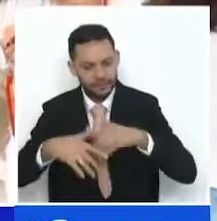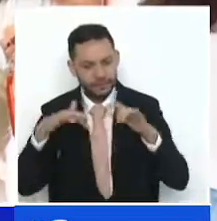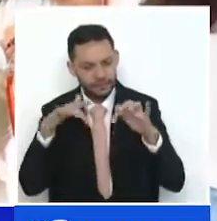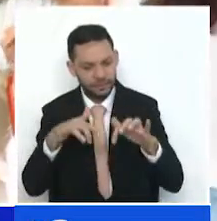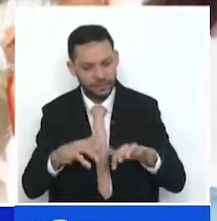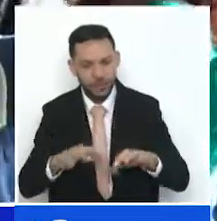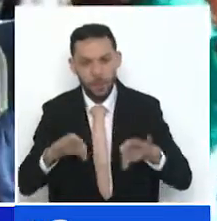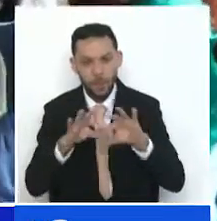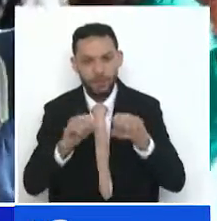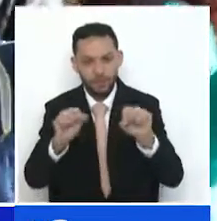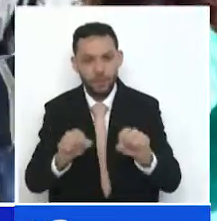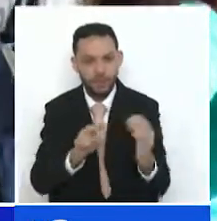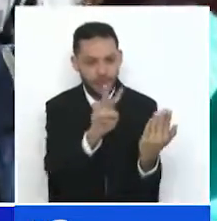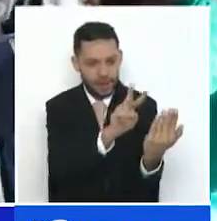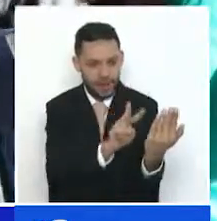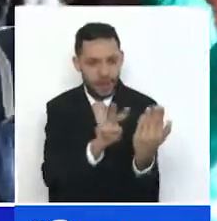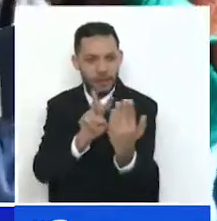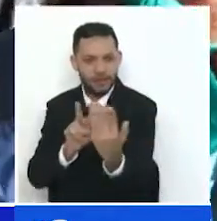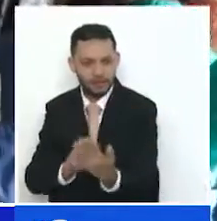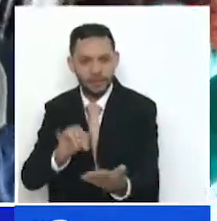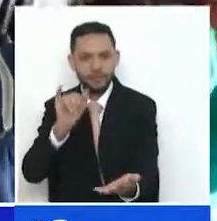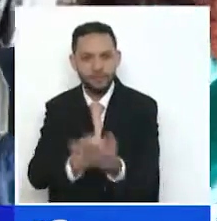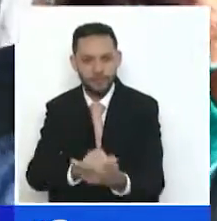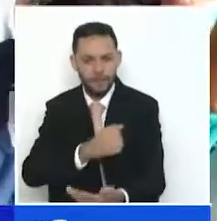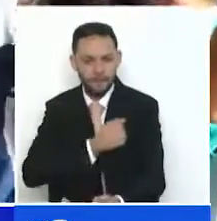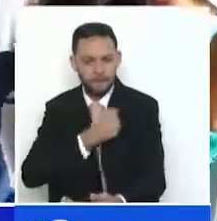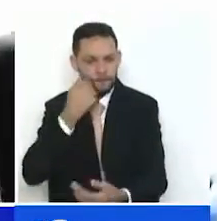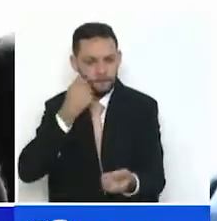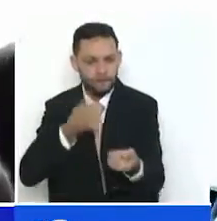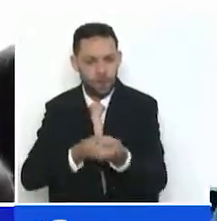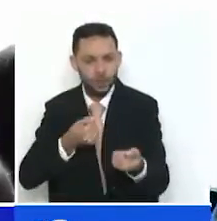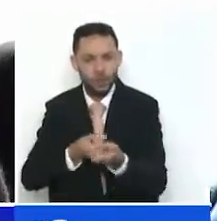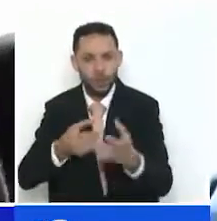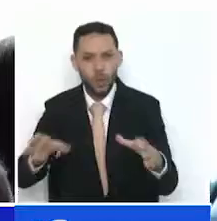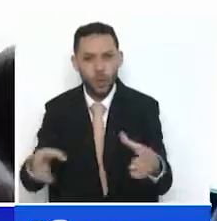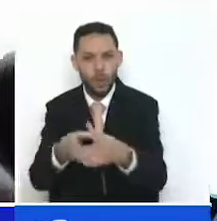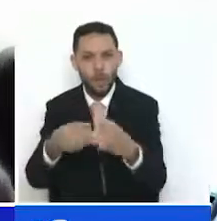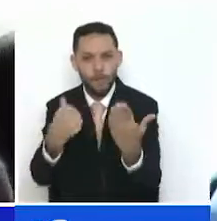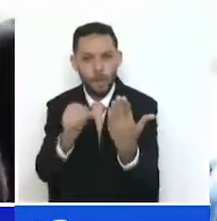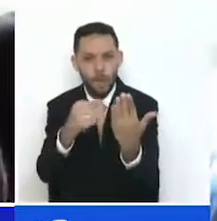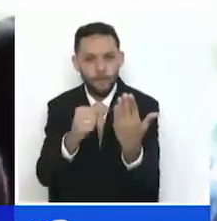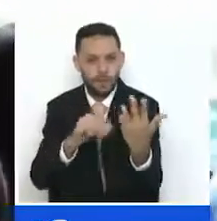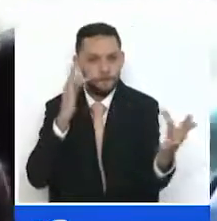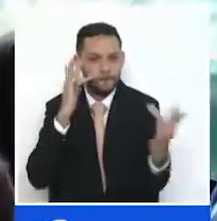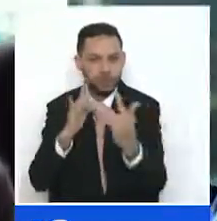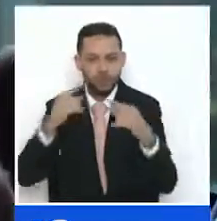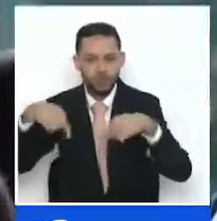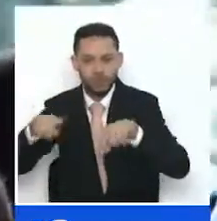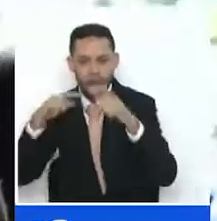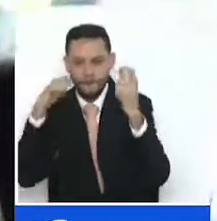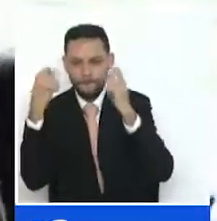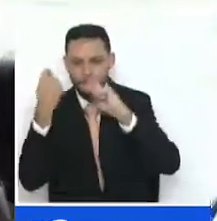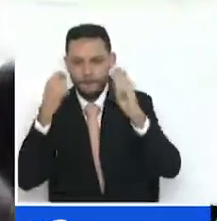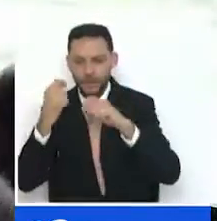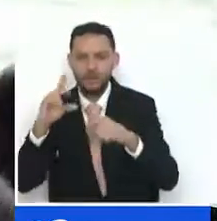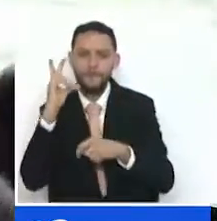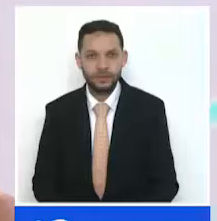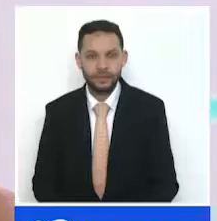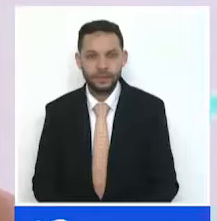a distintas comunidades. Se espera implementar y hacer partícipe a la comunidad de este programa en los puntos estratégicos y más concurridos de la ciudad de